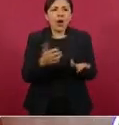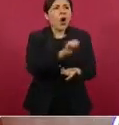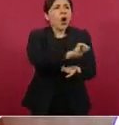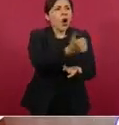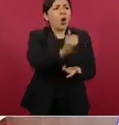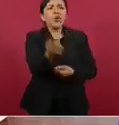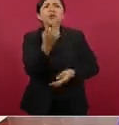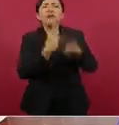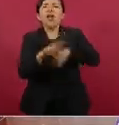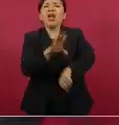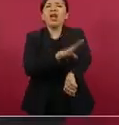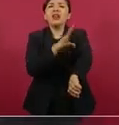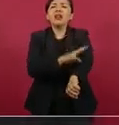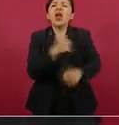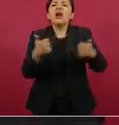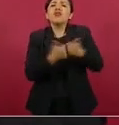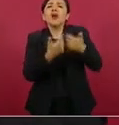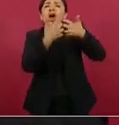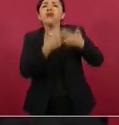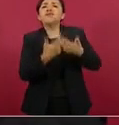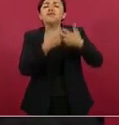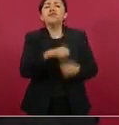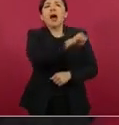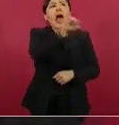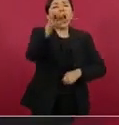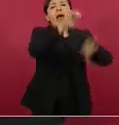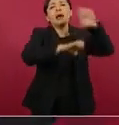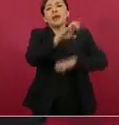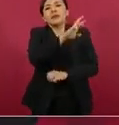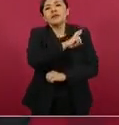es energía que producen las particulares